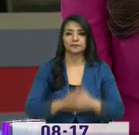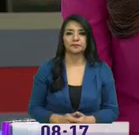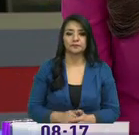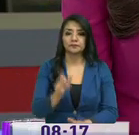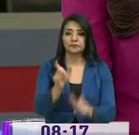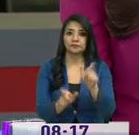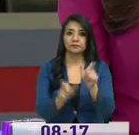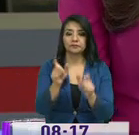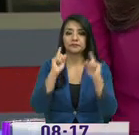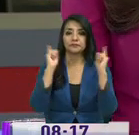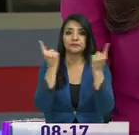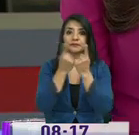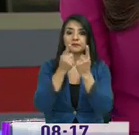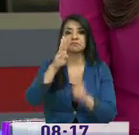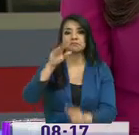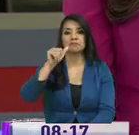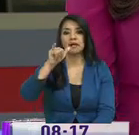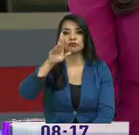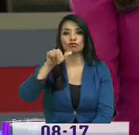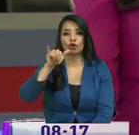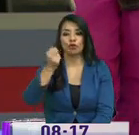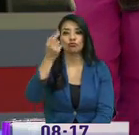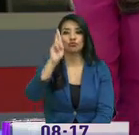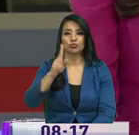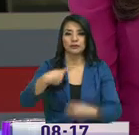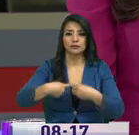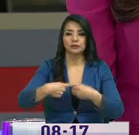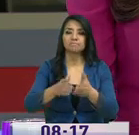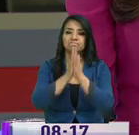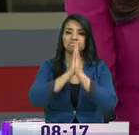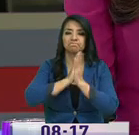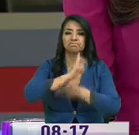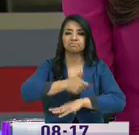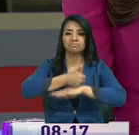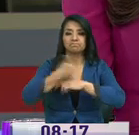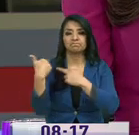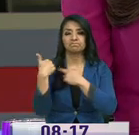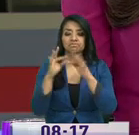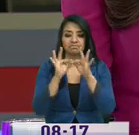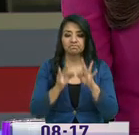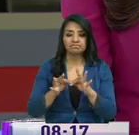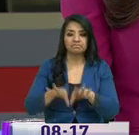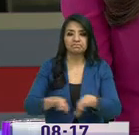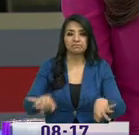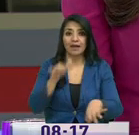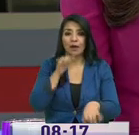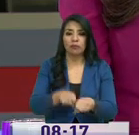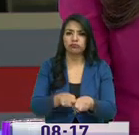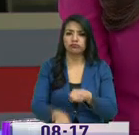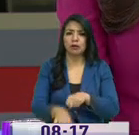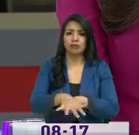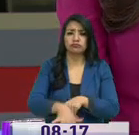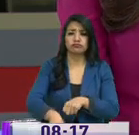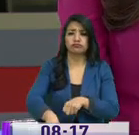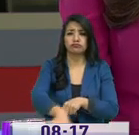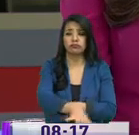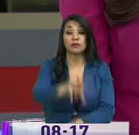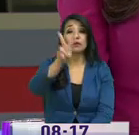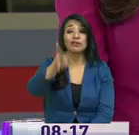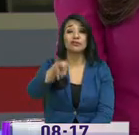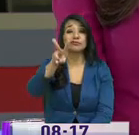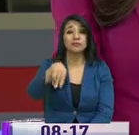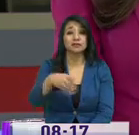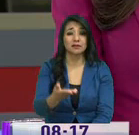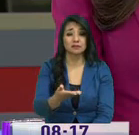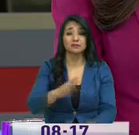sector de San Bartolo, en el sur de Quito, solicitan a las autoridades competentes el arreglo de una fuga de agua que persiste por 2 meses.